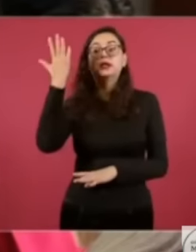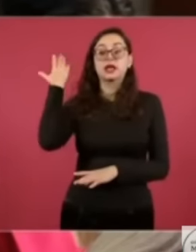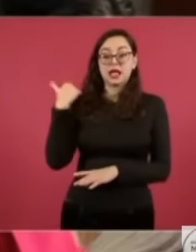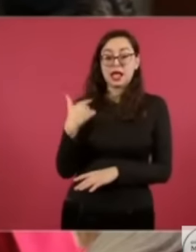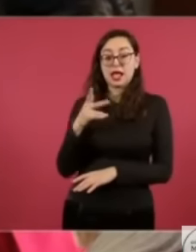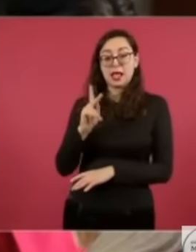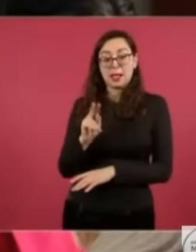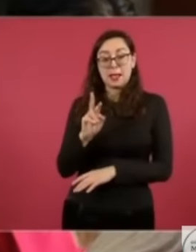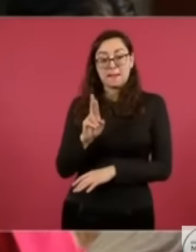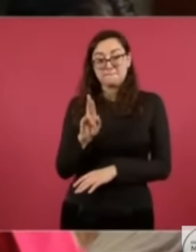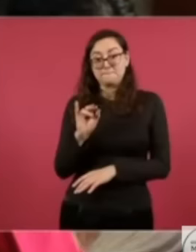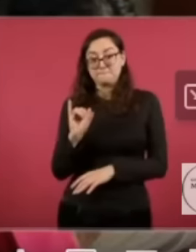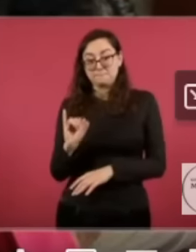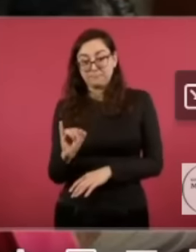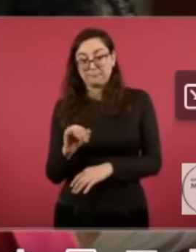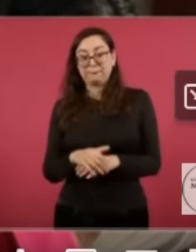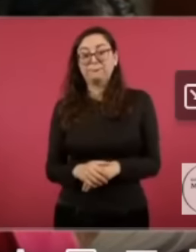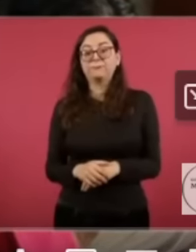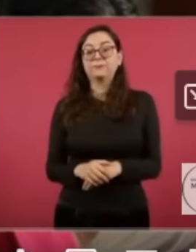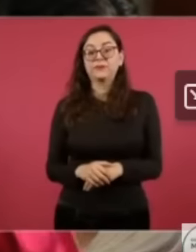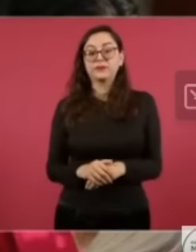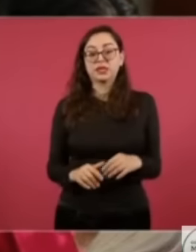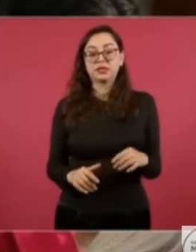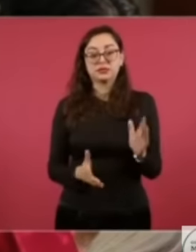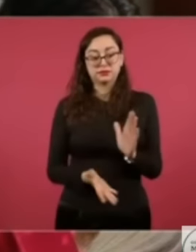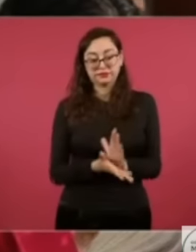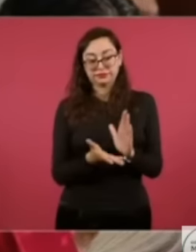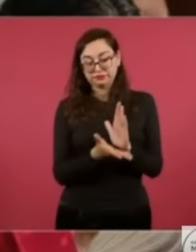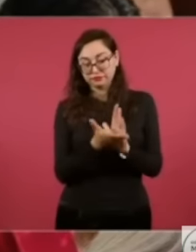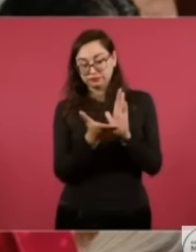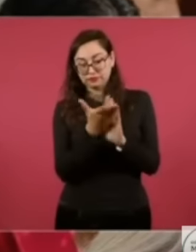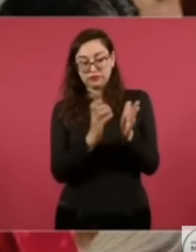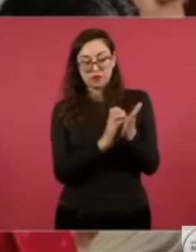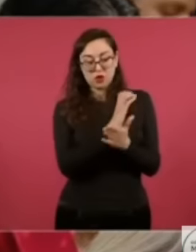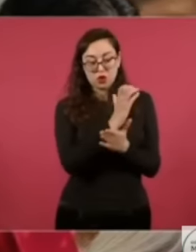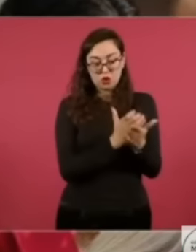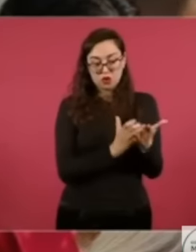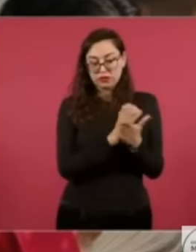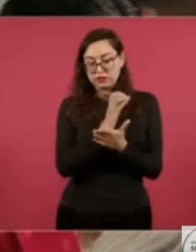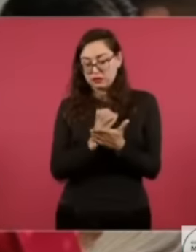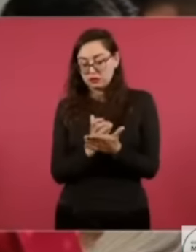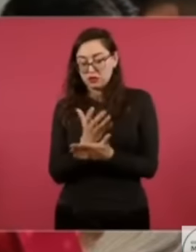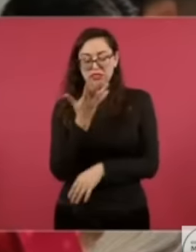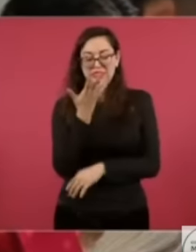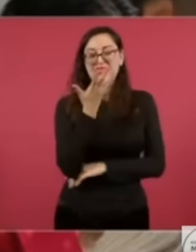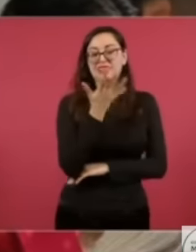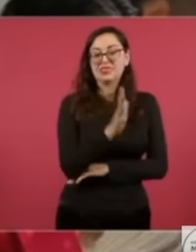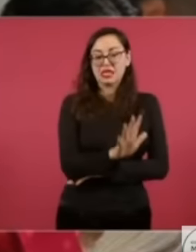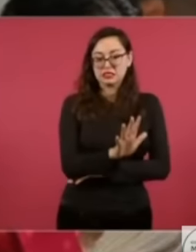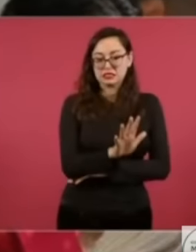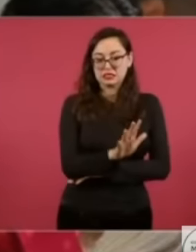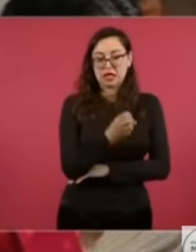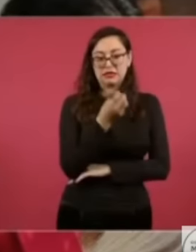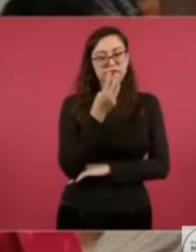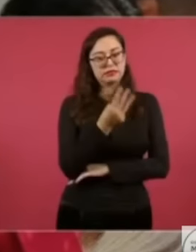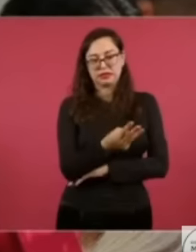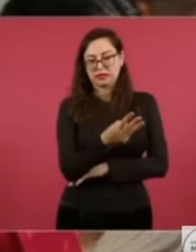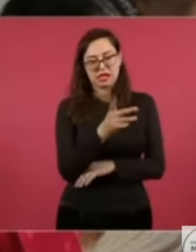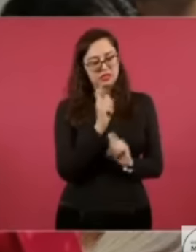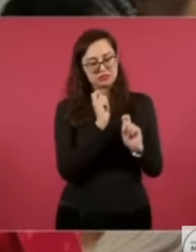y ataca al presidente de México. Constructores, que había tres, estaban predestinados, eran